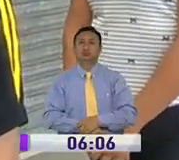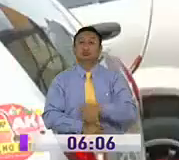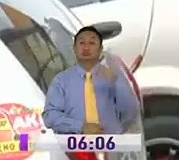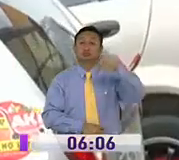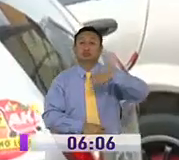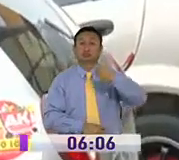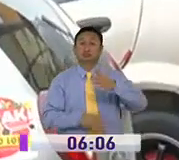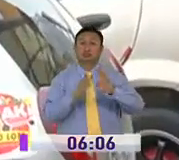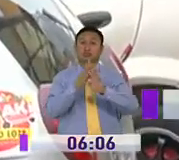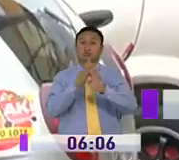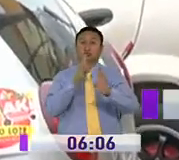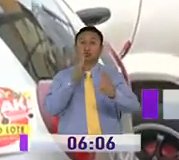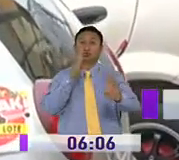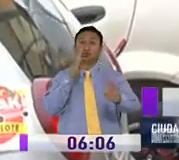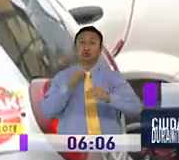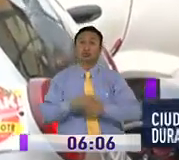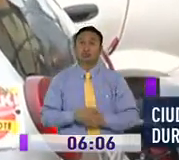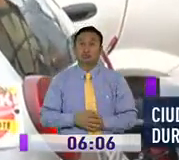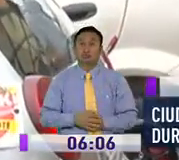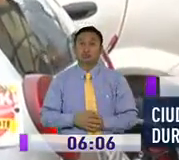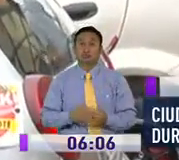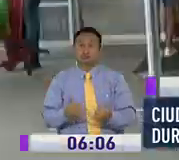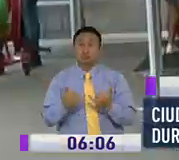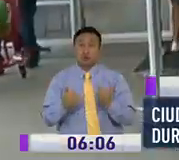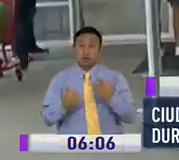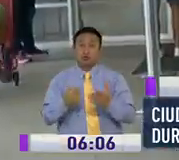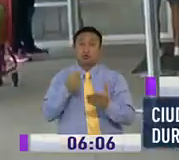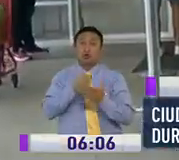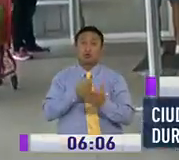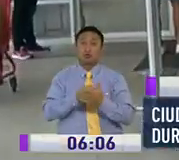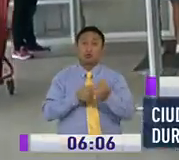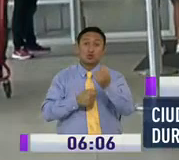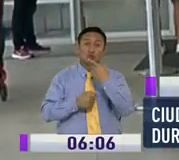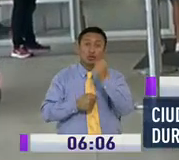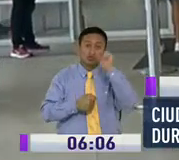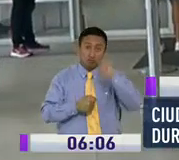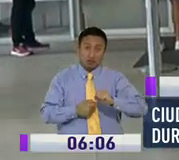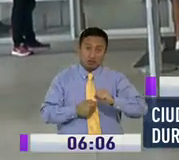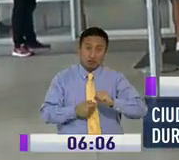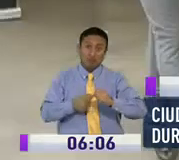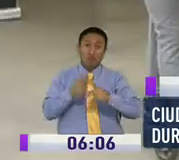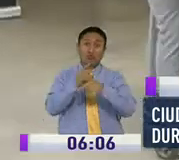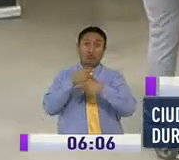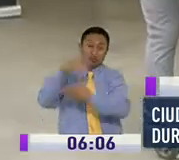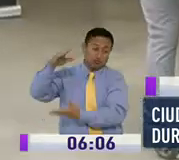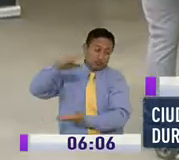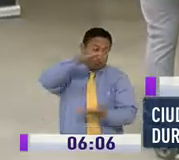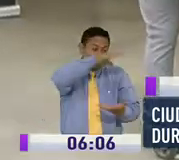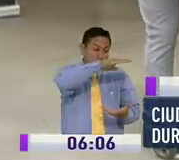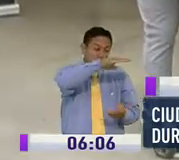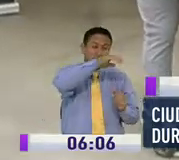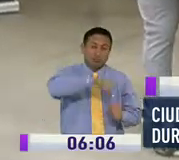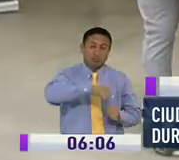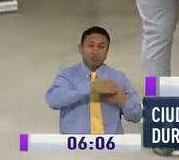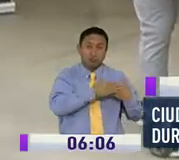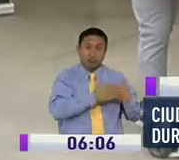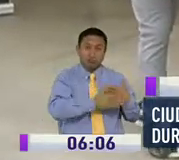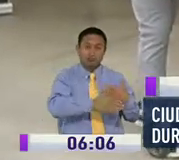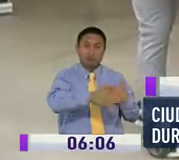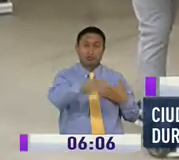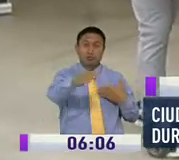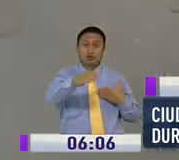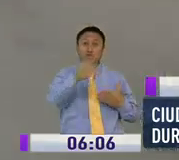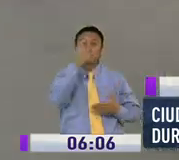ciudad. Era el instante de adquirir alimentos con la finalidad de abastecerse de productos que les permitan gozar de una